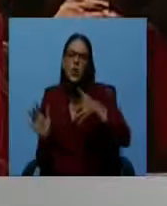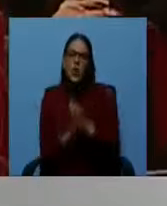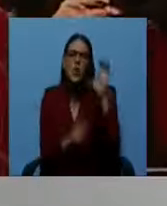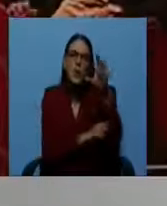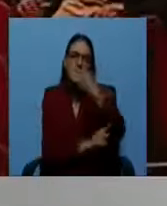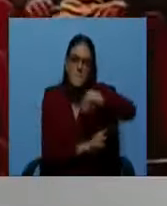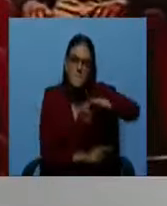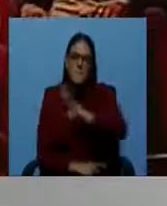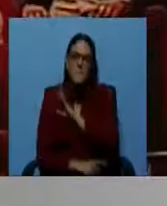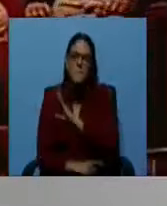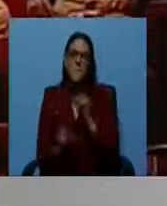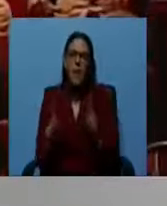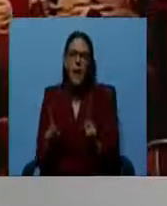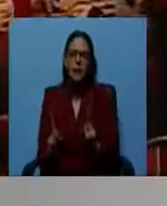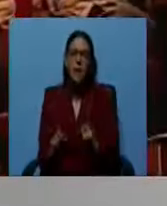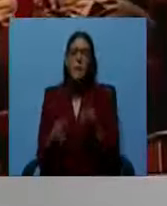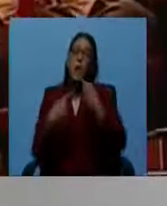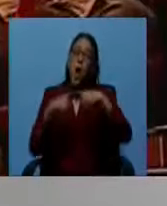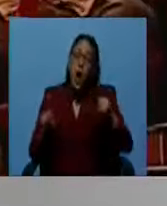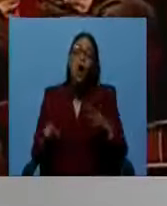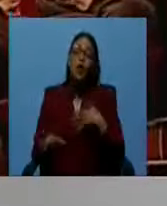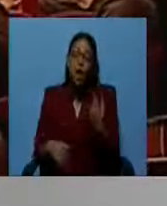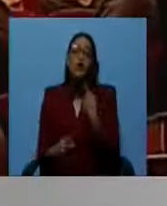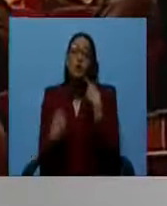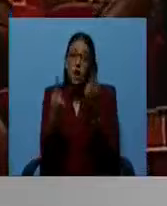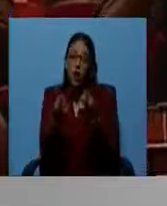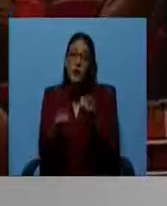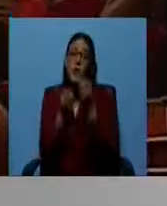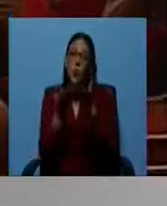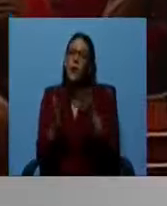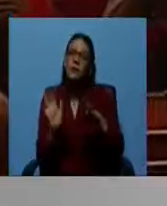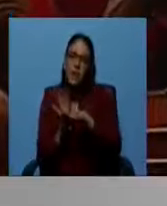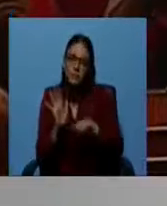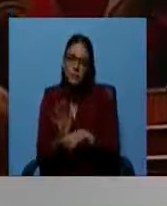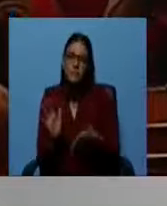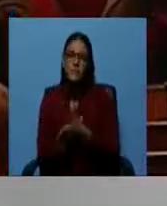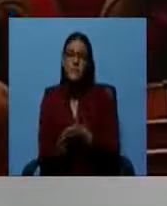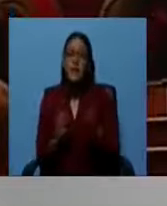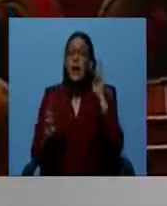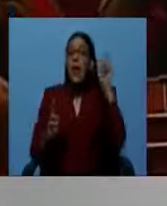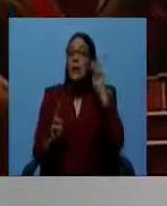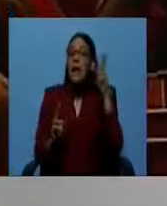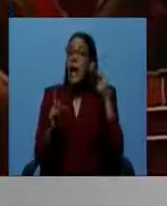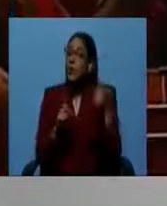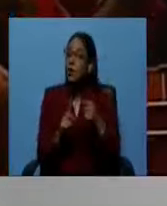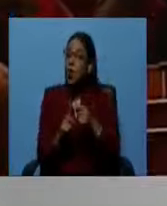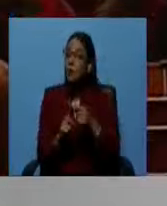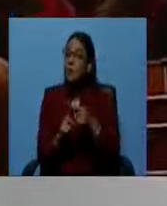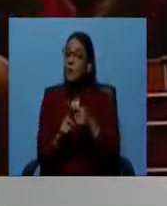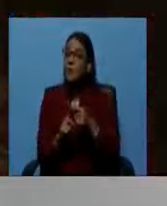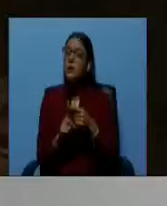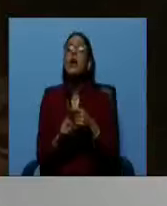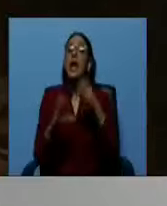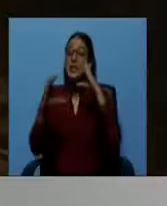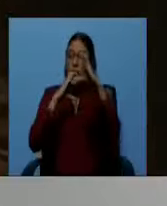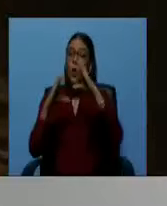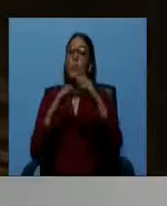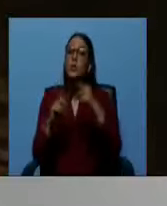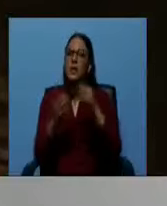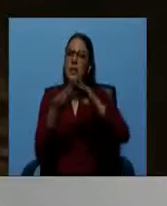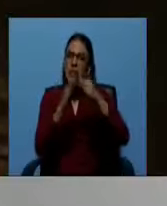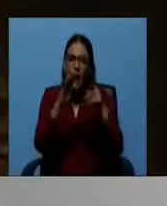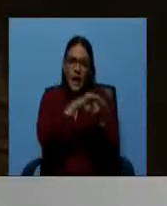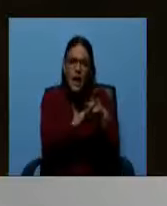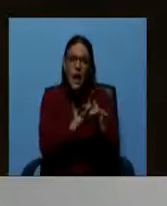patria. El otro aspecto que quería plantearle es que las radios siguen siendo un medio, las radios comunitarias siguen